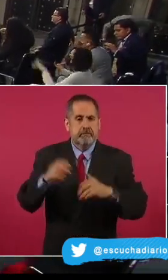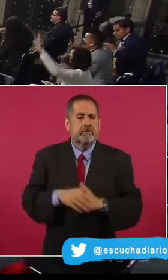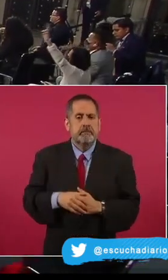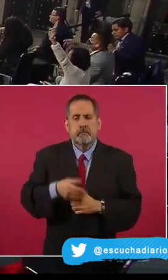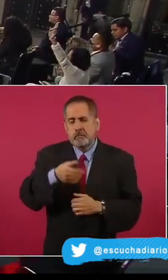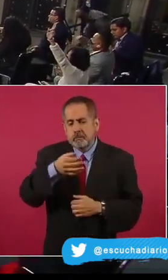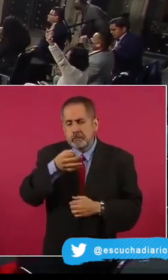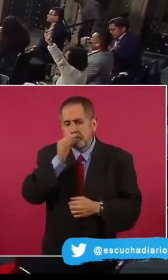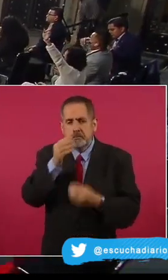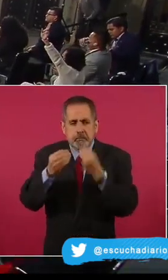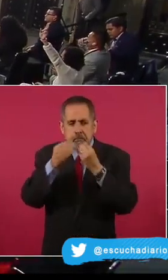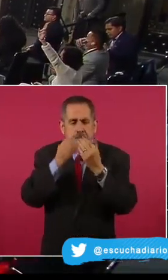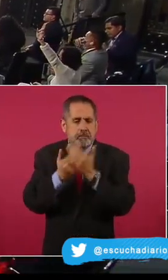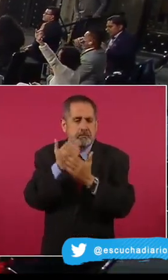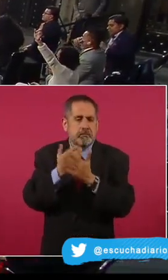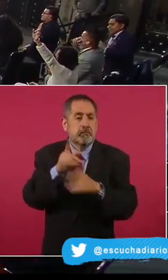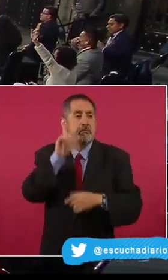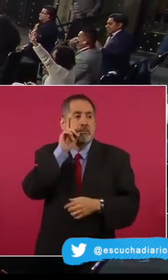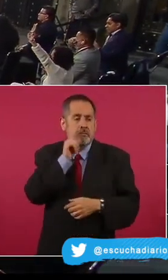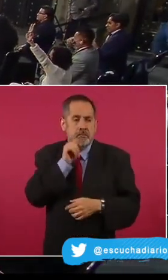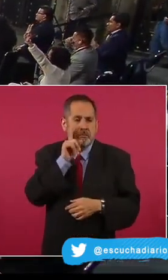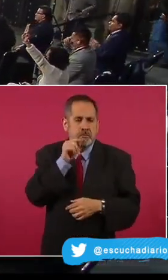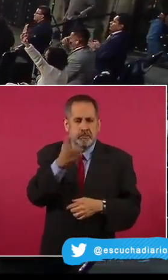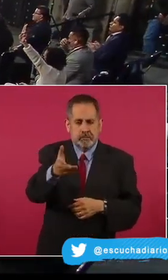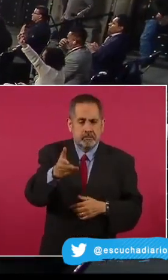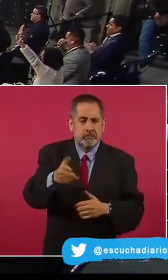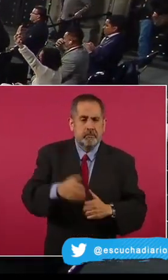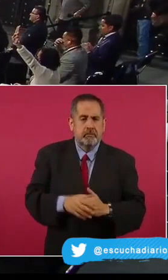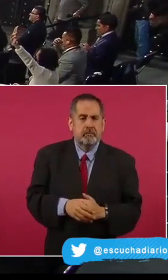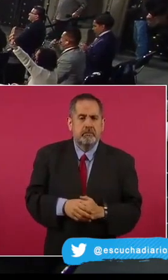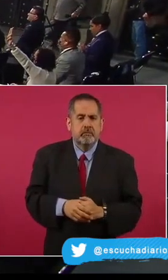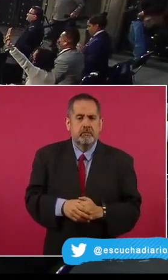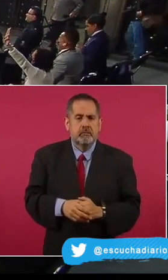al desayuno. Mañana.